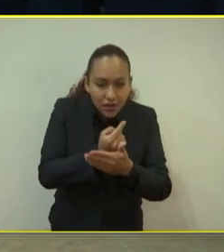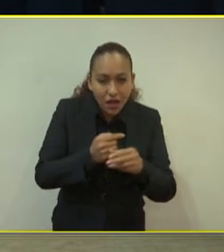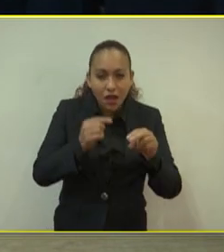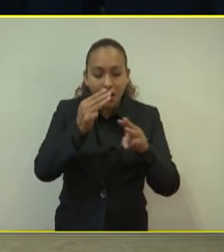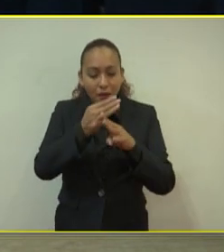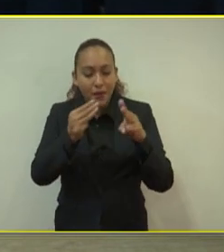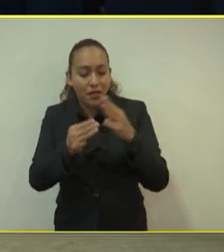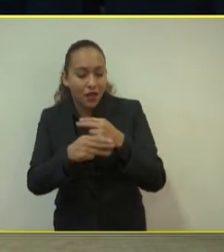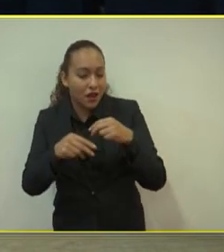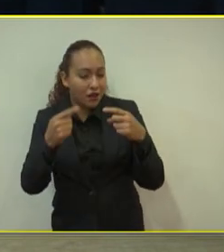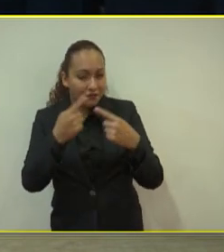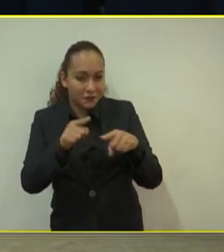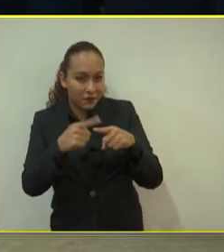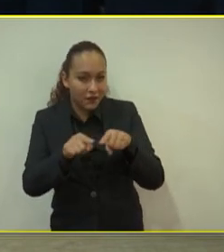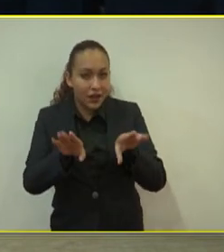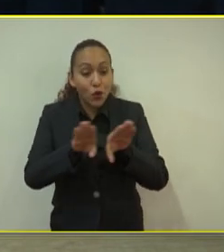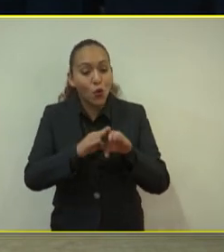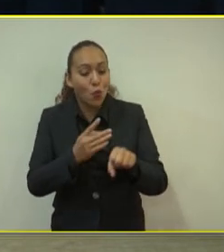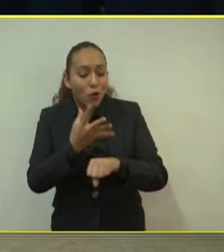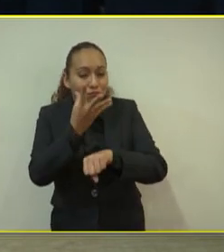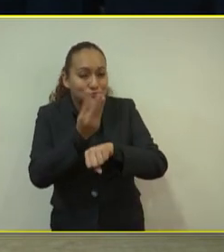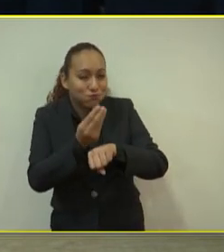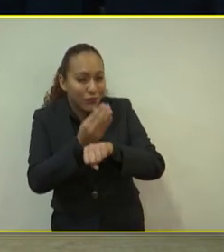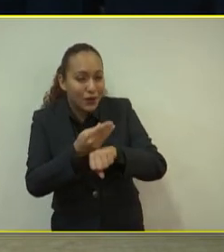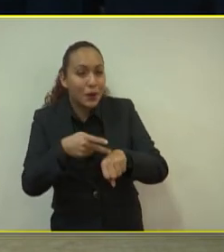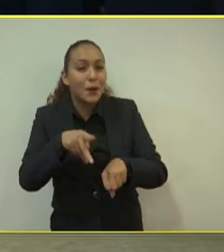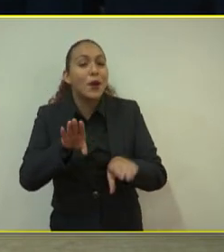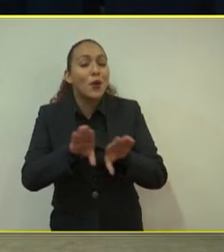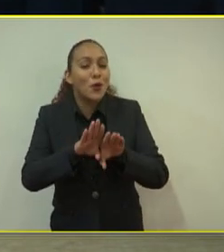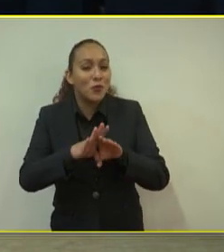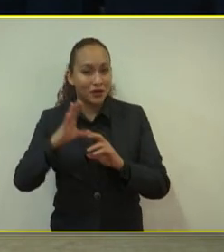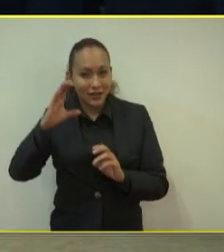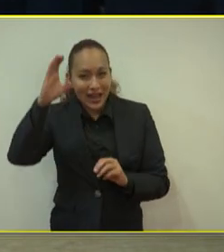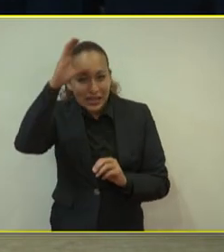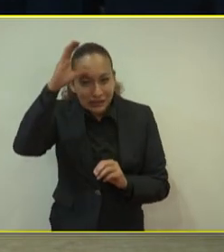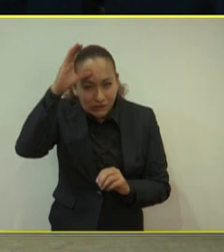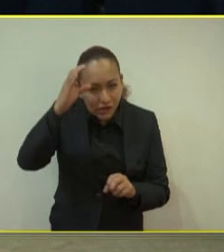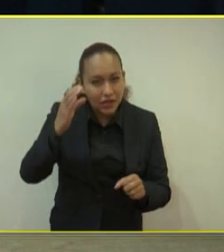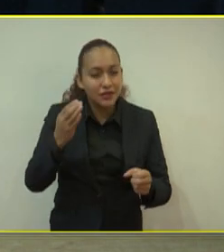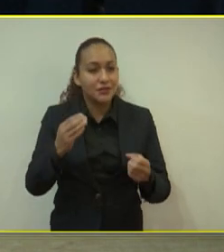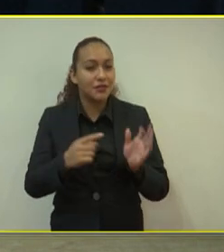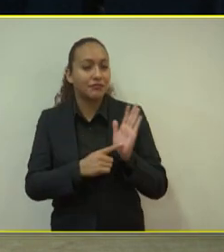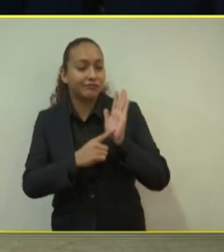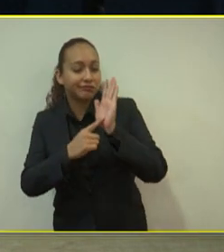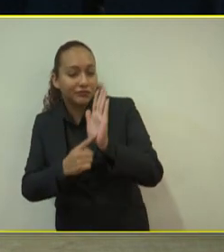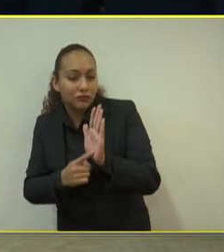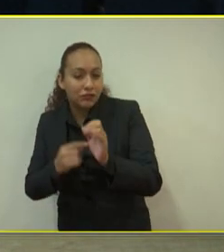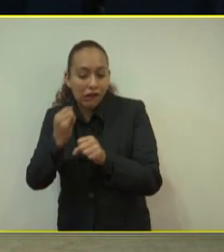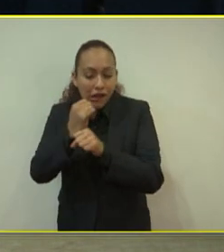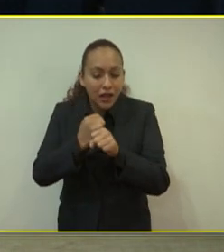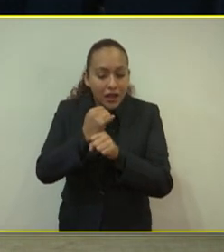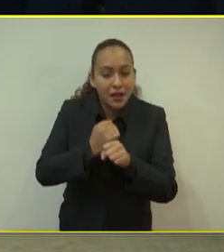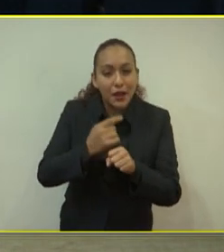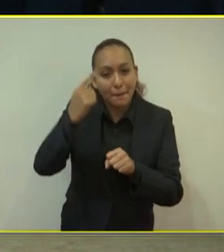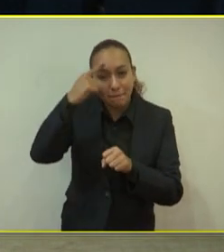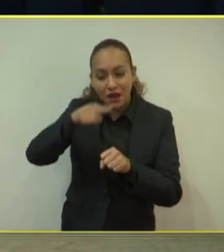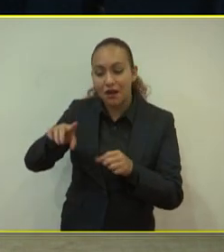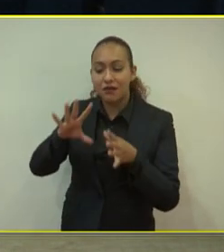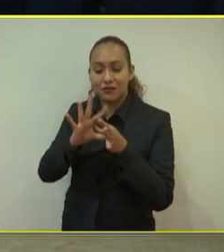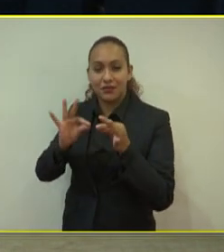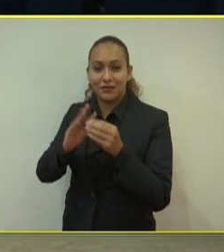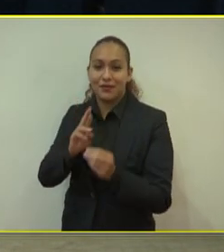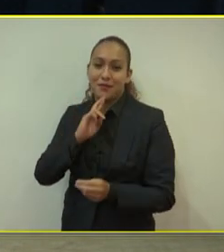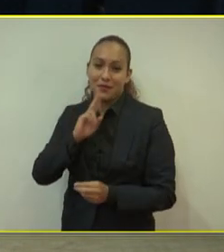y poder resolverlo a partir de la investigación aplicada, que es justamente lo que hoy acabamos de presenciar.